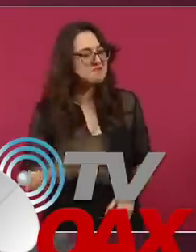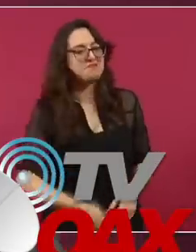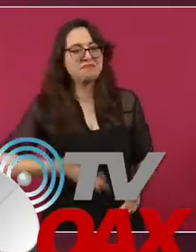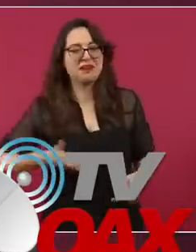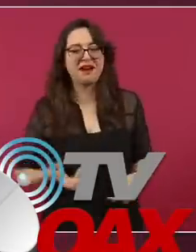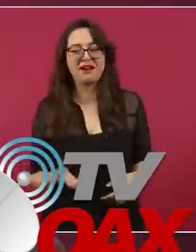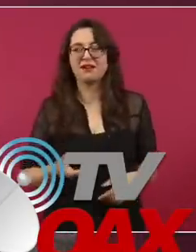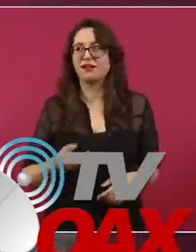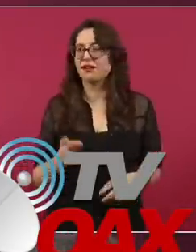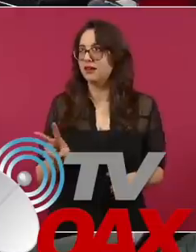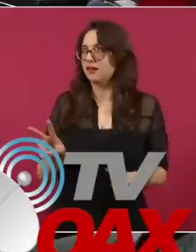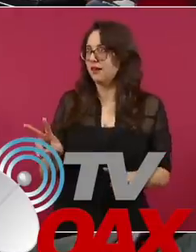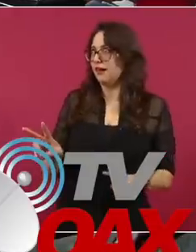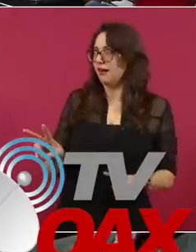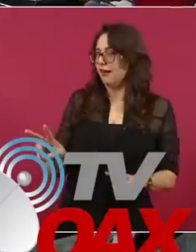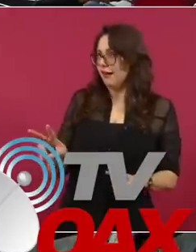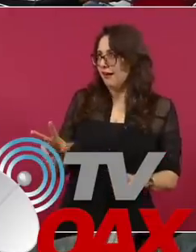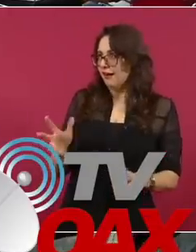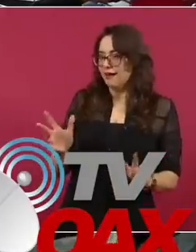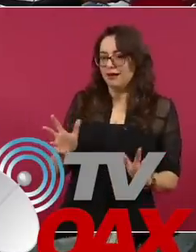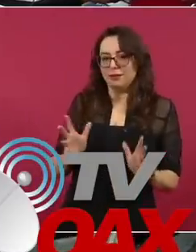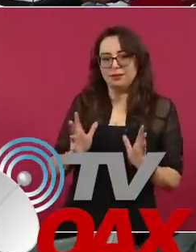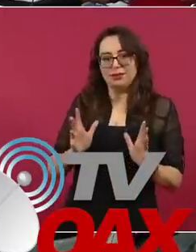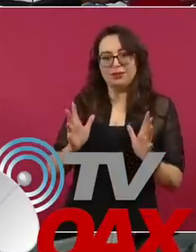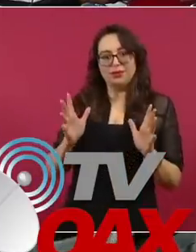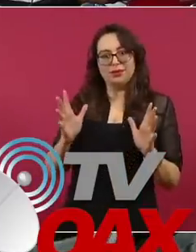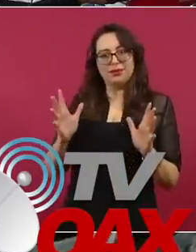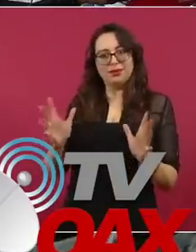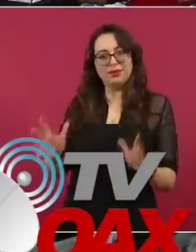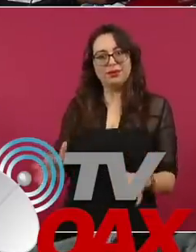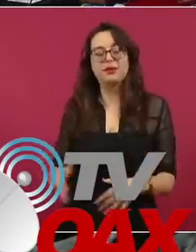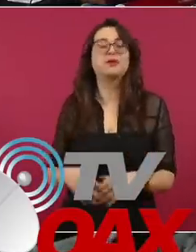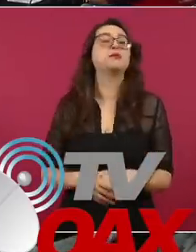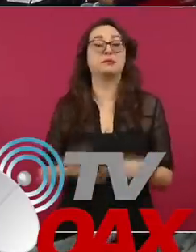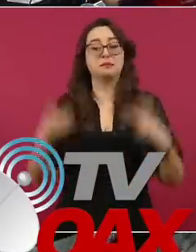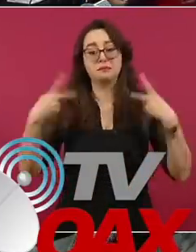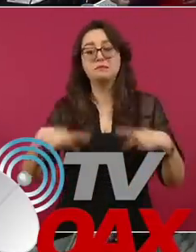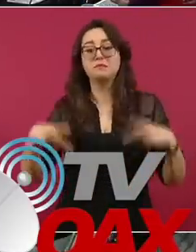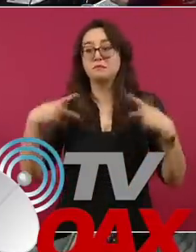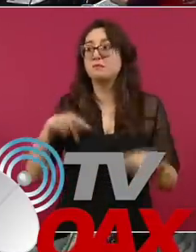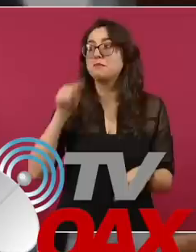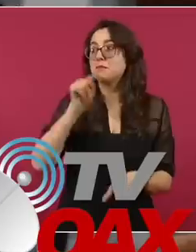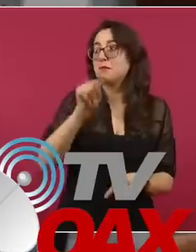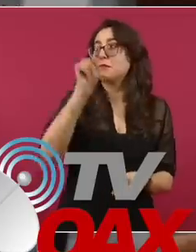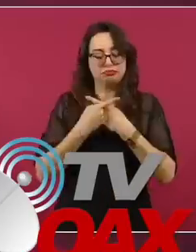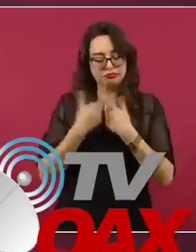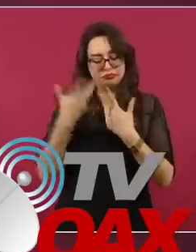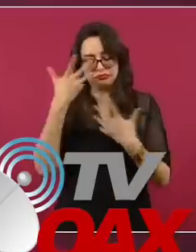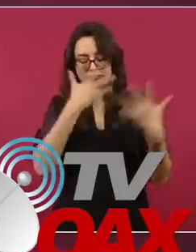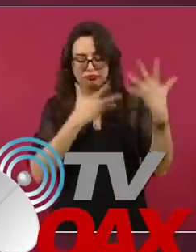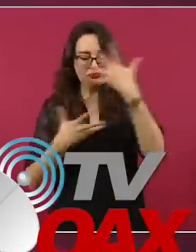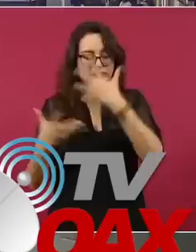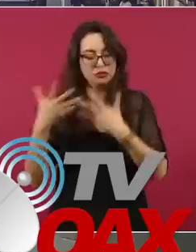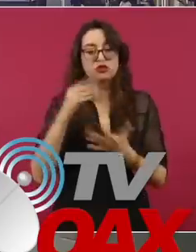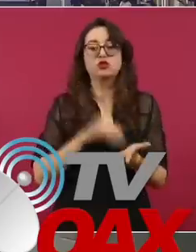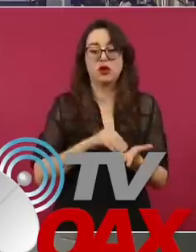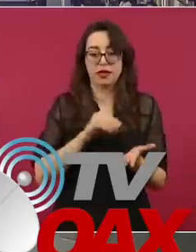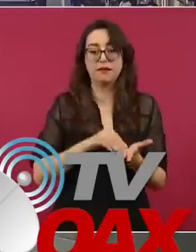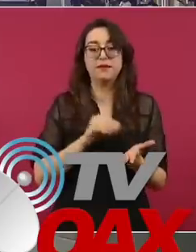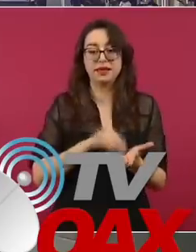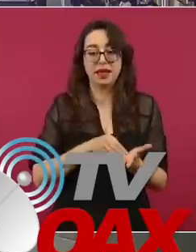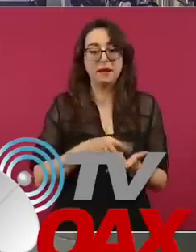Ese gesto, presidente, lo he escuchado en muchos lugares de México. En